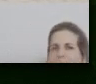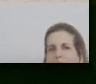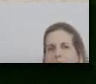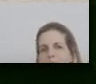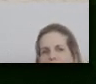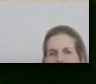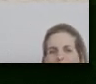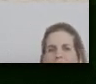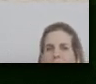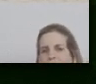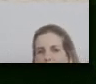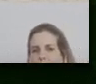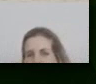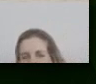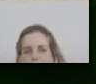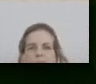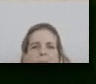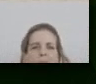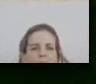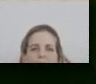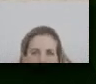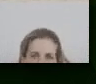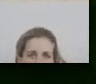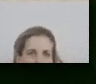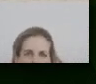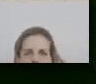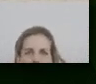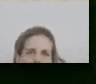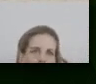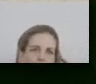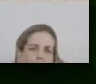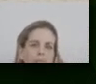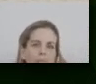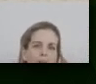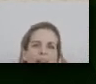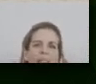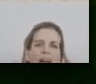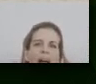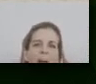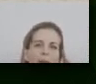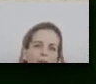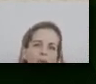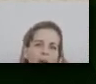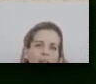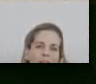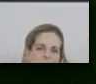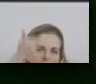Haber podido conocer y recibir el amor y el afecto de cada uno y de cada una de